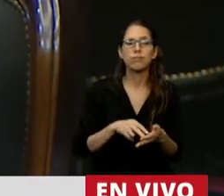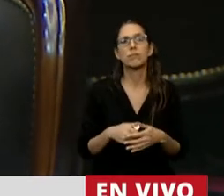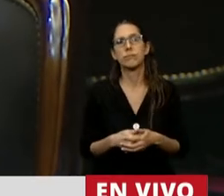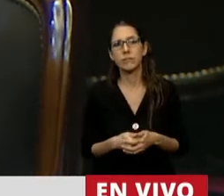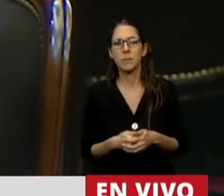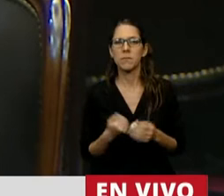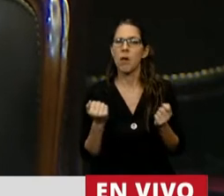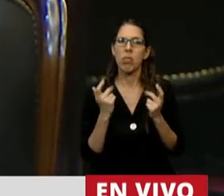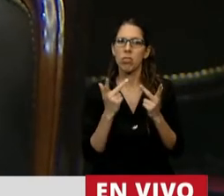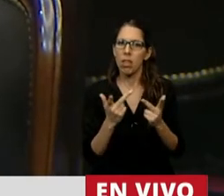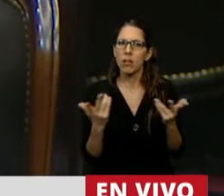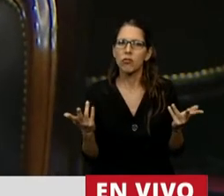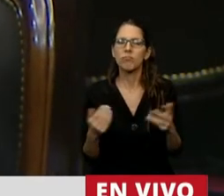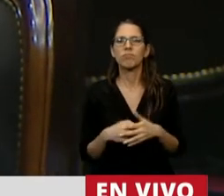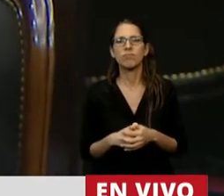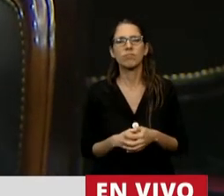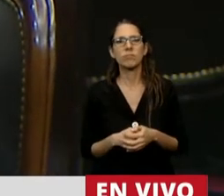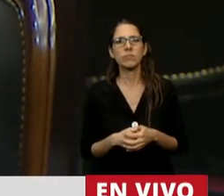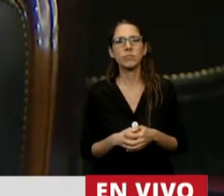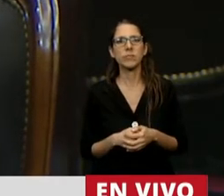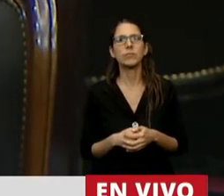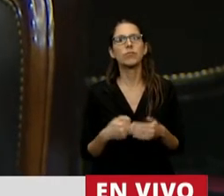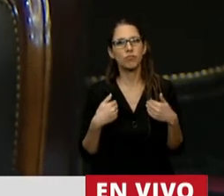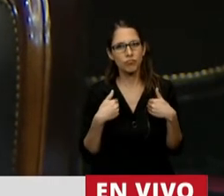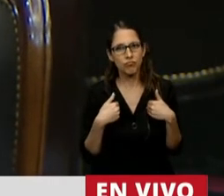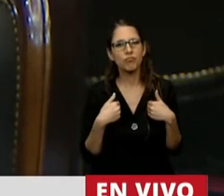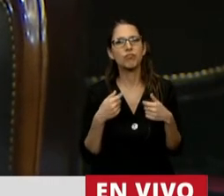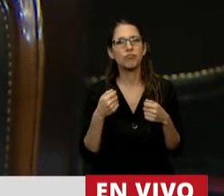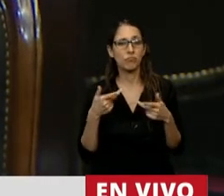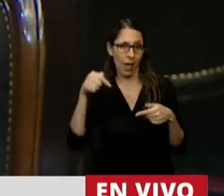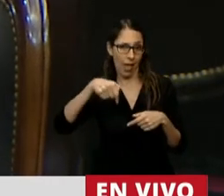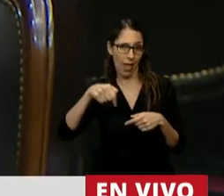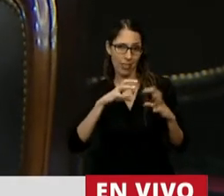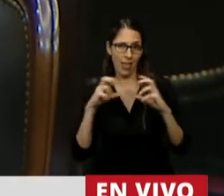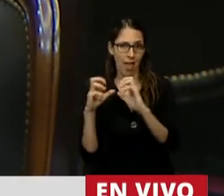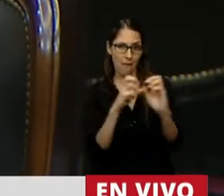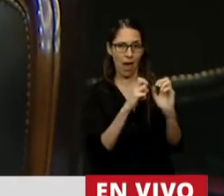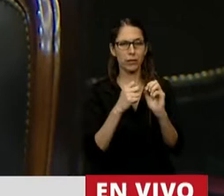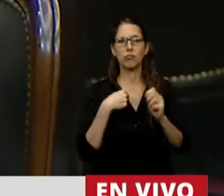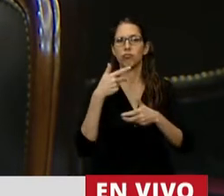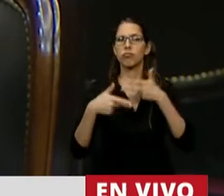decir que voy a intervenir en este debate